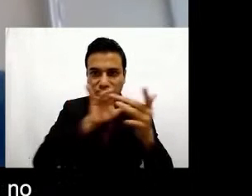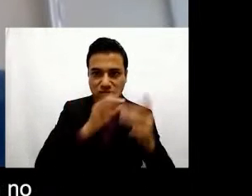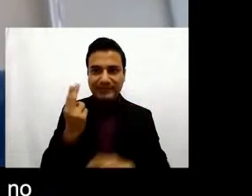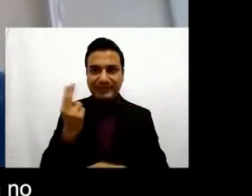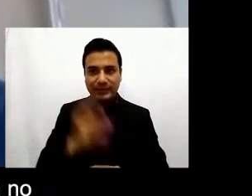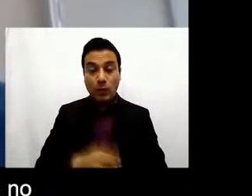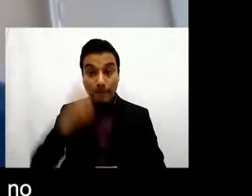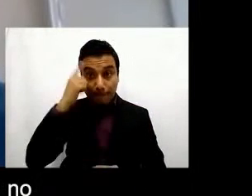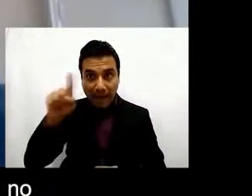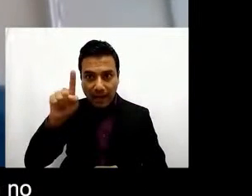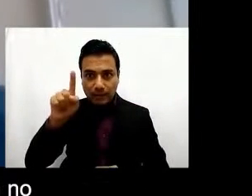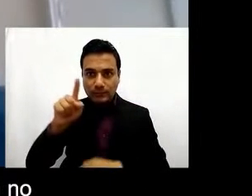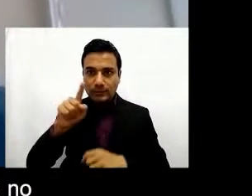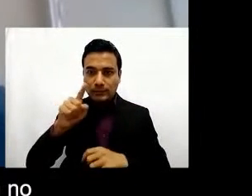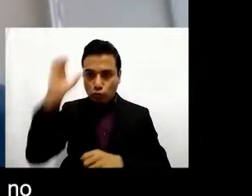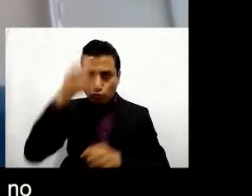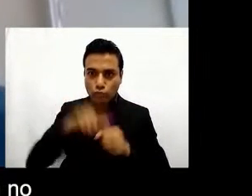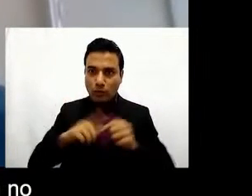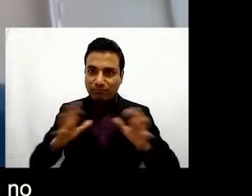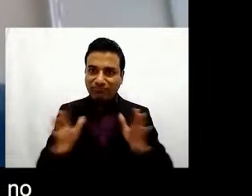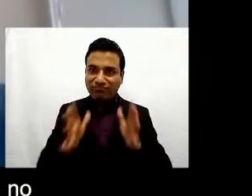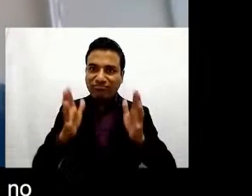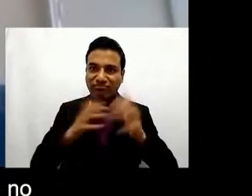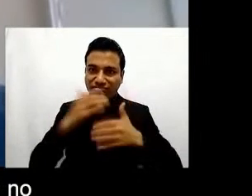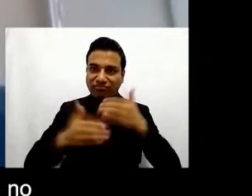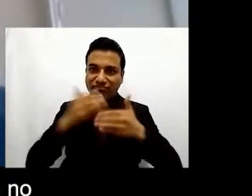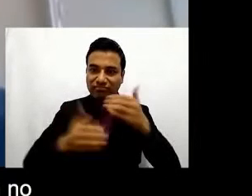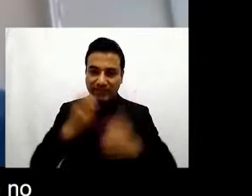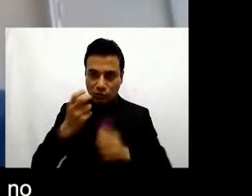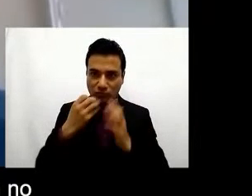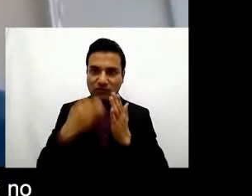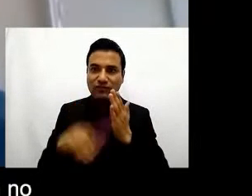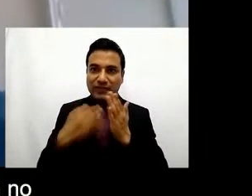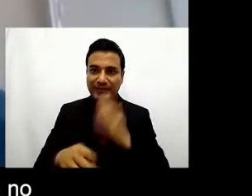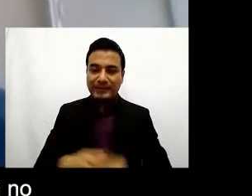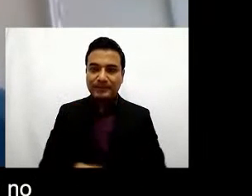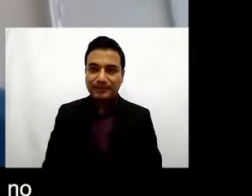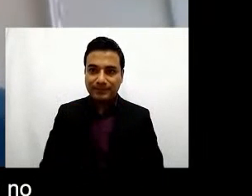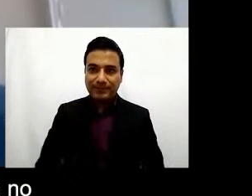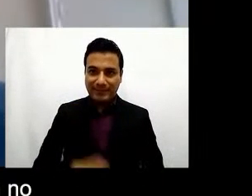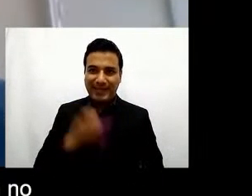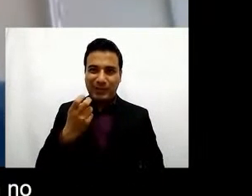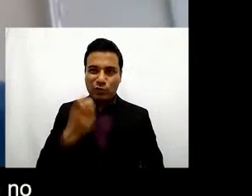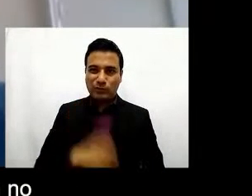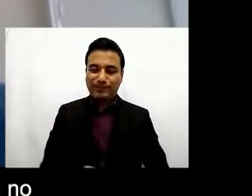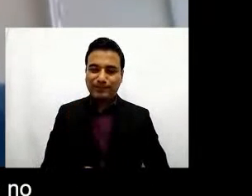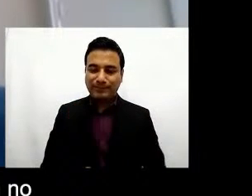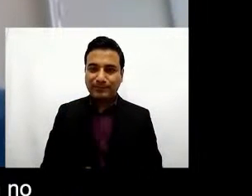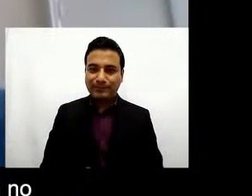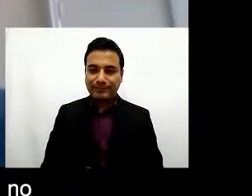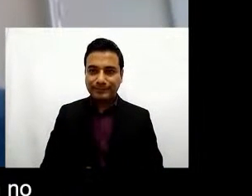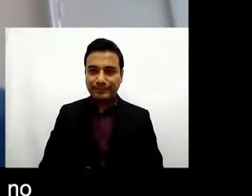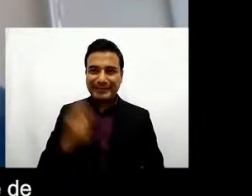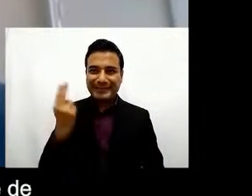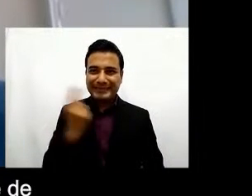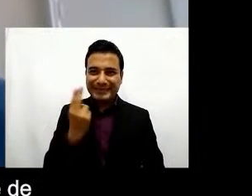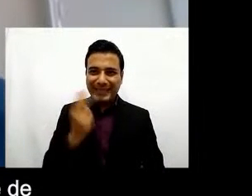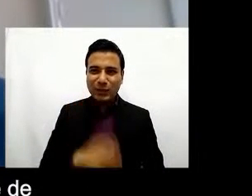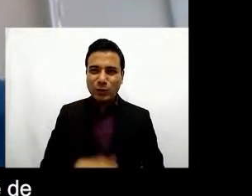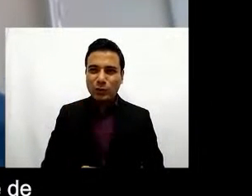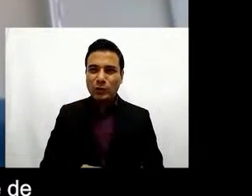en la cultura. Esa es una regulación no restrictiva, sino tendría que ser una regulación,